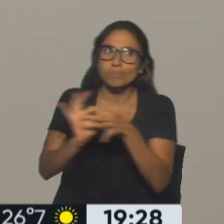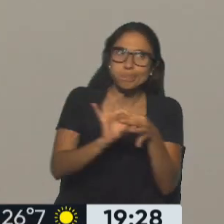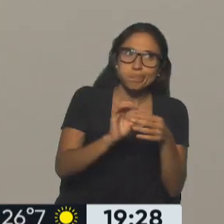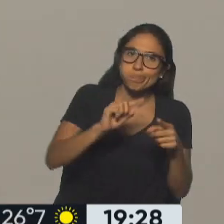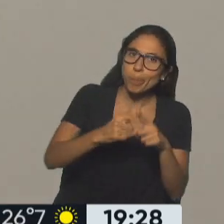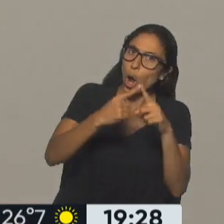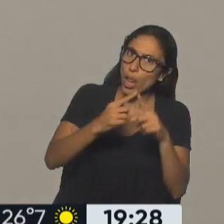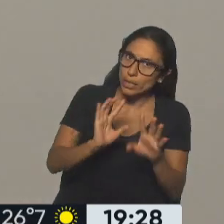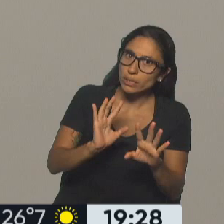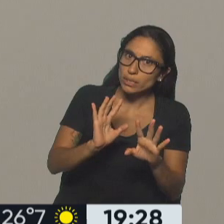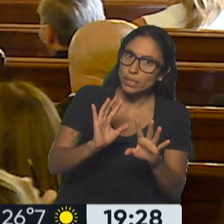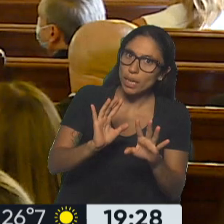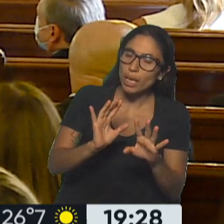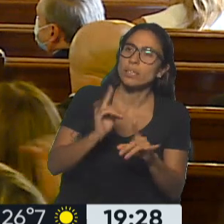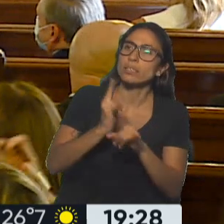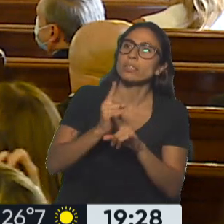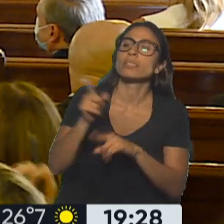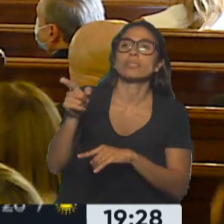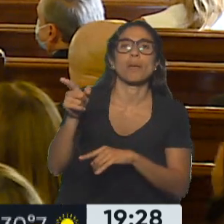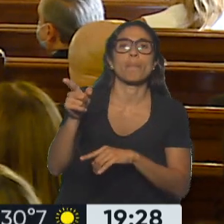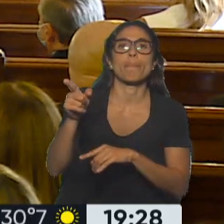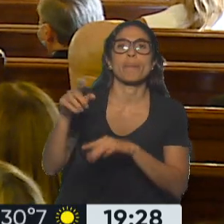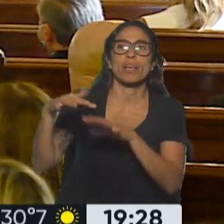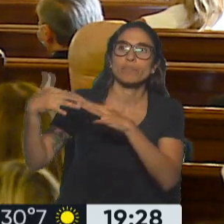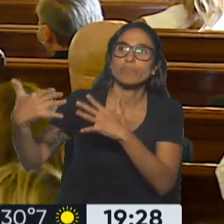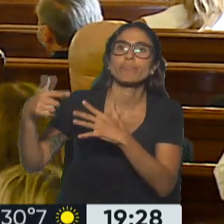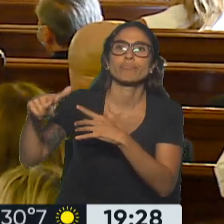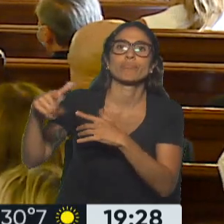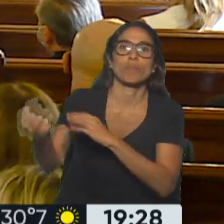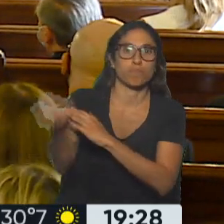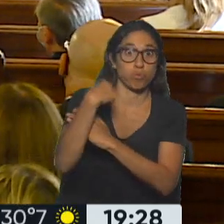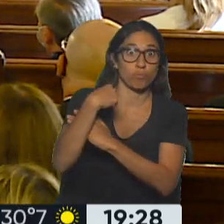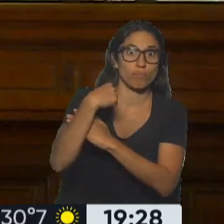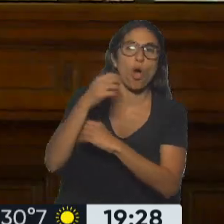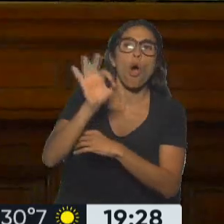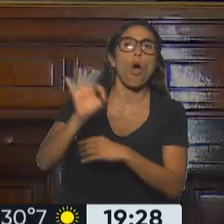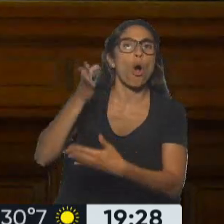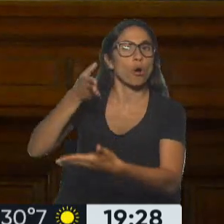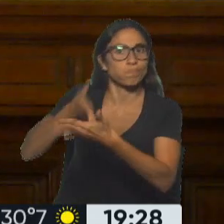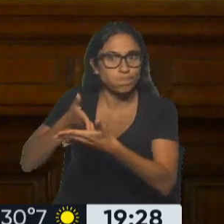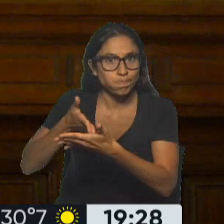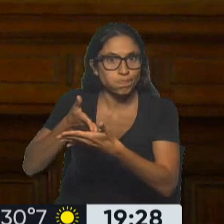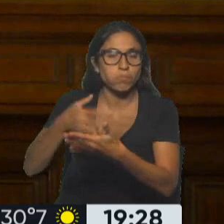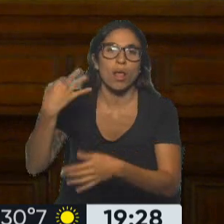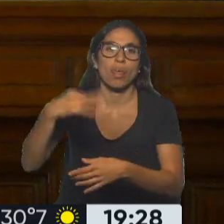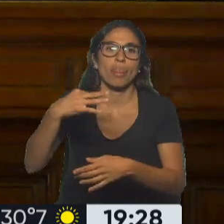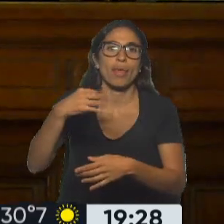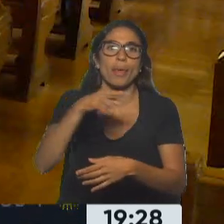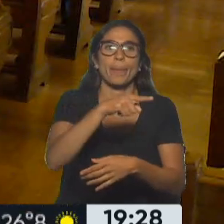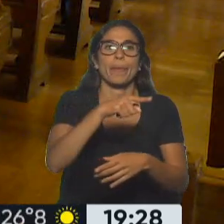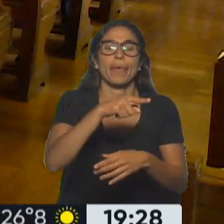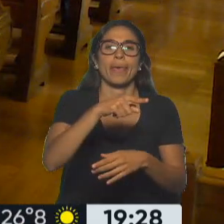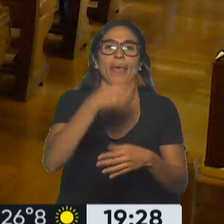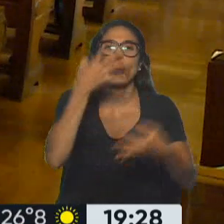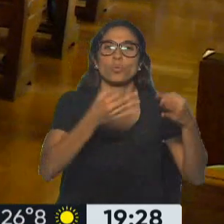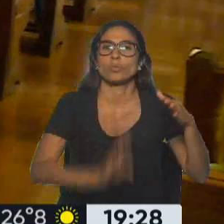digamos bastantes vallas y hemos tenido que ir a la corte en muchísimas ocasiones y en la corte se me están acumulando una cantidad